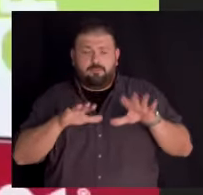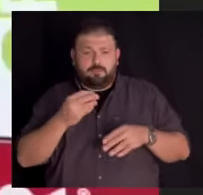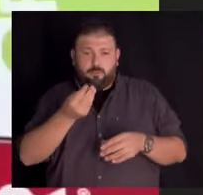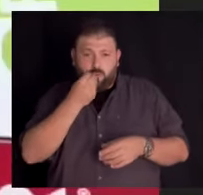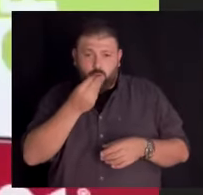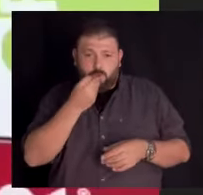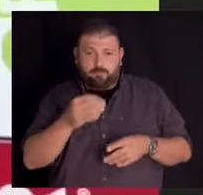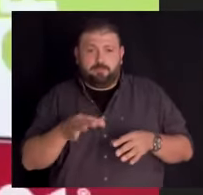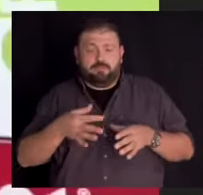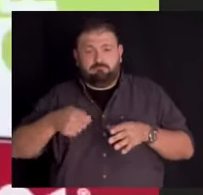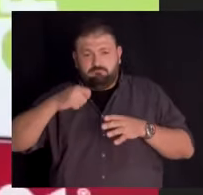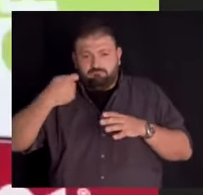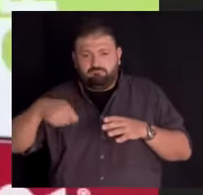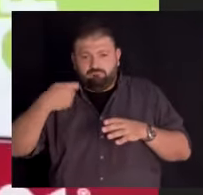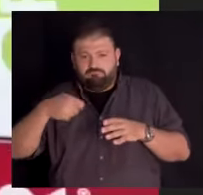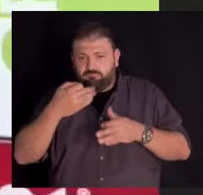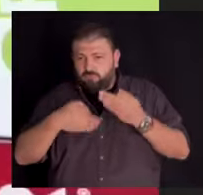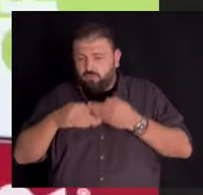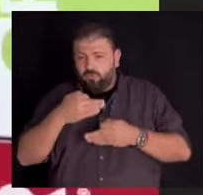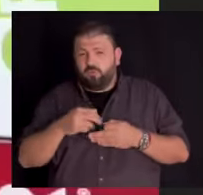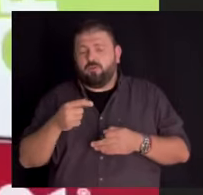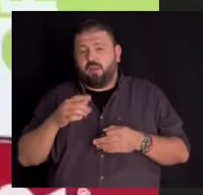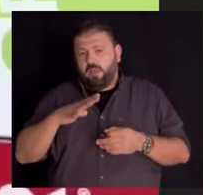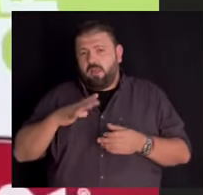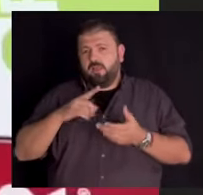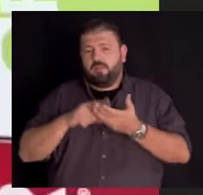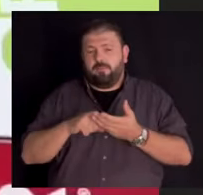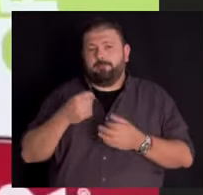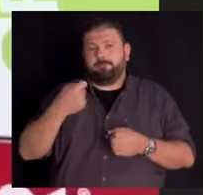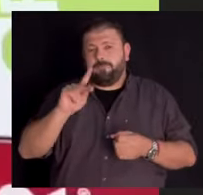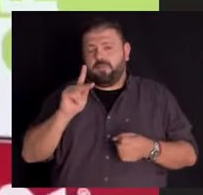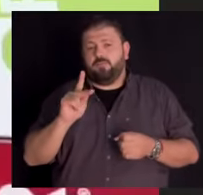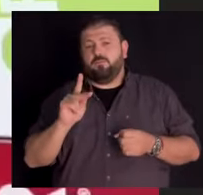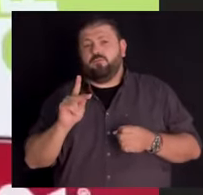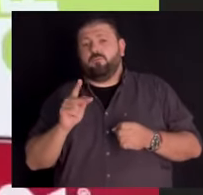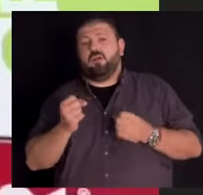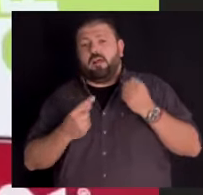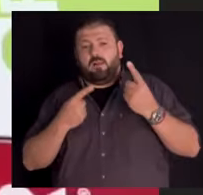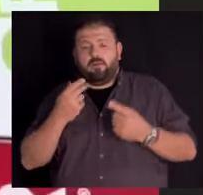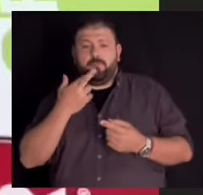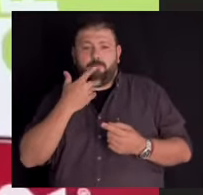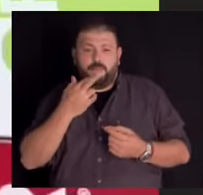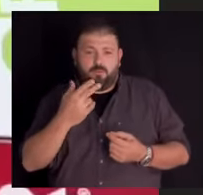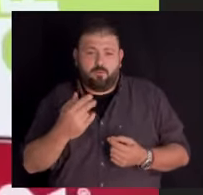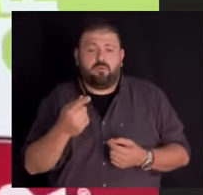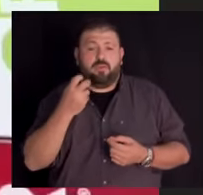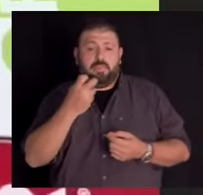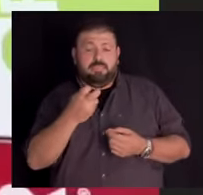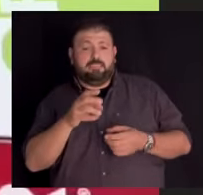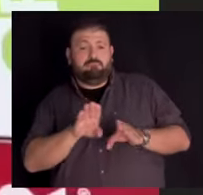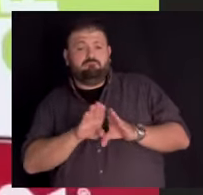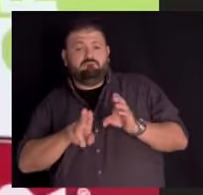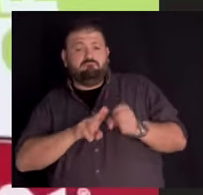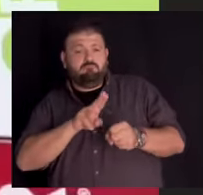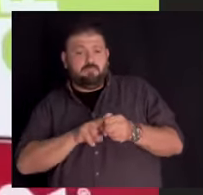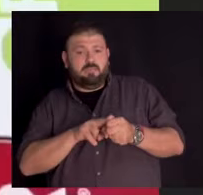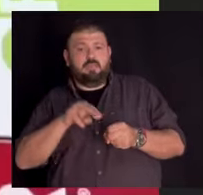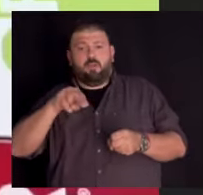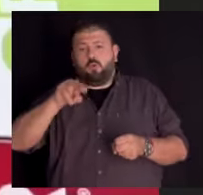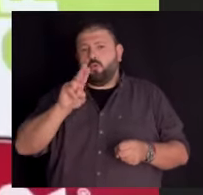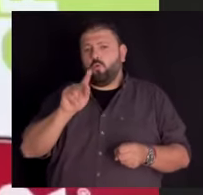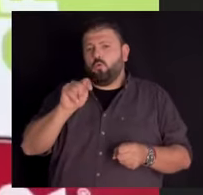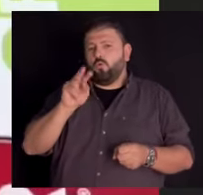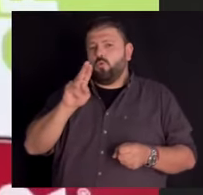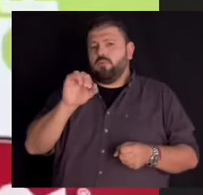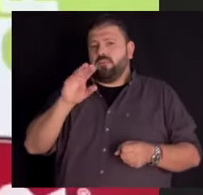que de una manera mejorada, en la cual extraes eso de esa nutrición y la pones en una